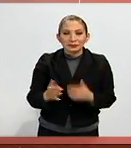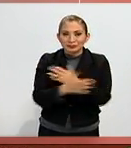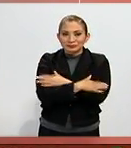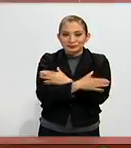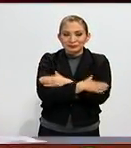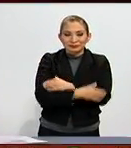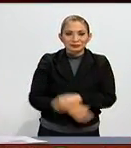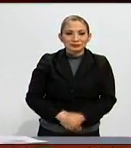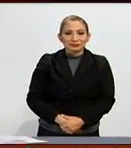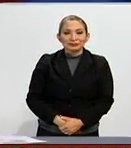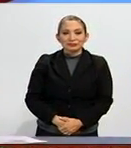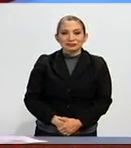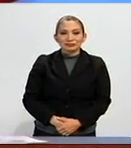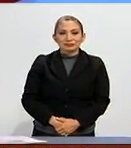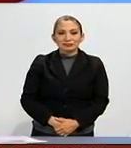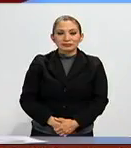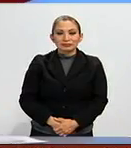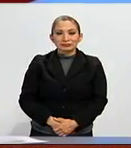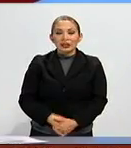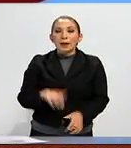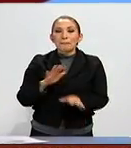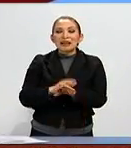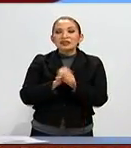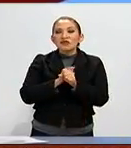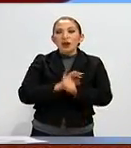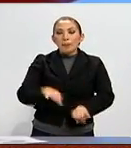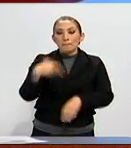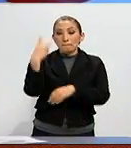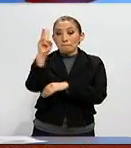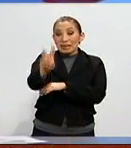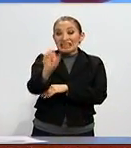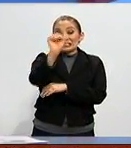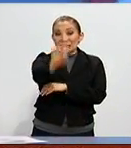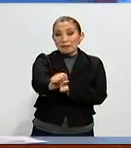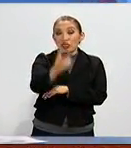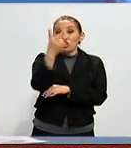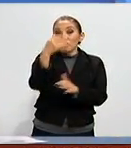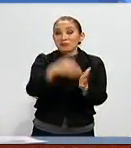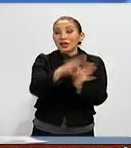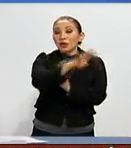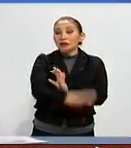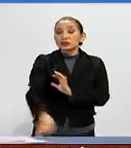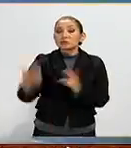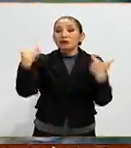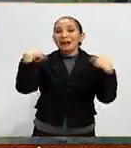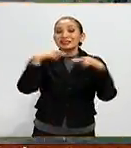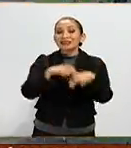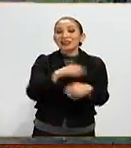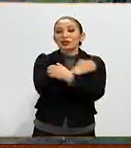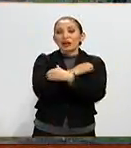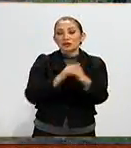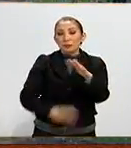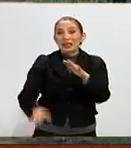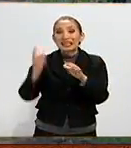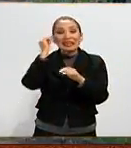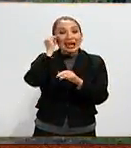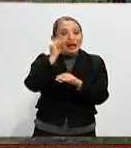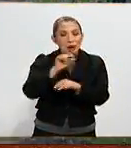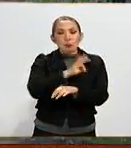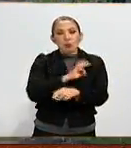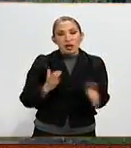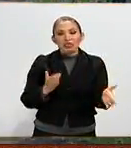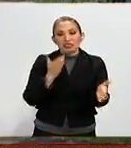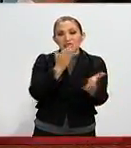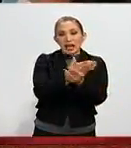fuerte abrazo. En más información, el próximo viernes y sábado, más de 2.400 maestros de educación básica de Guerrero